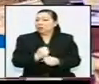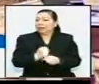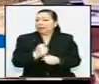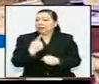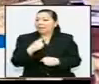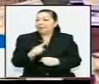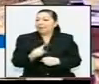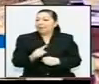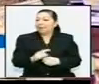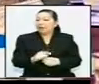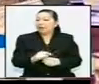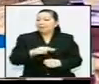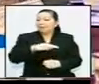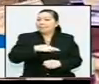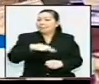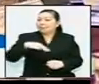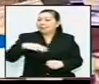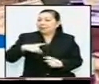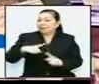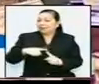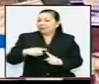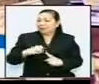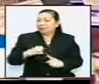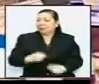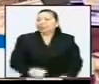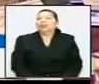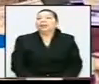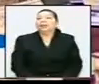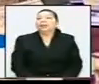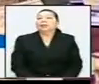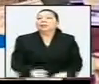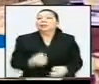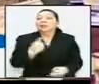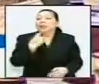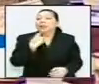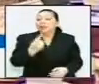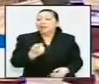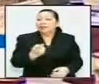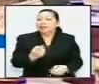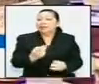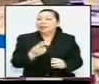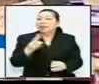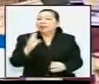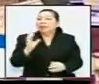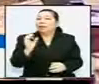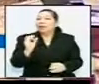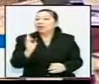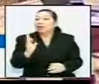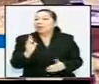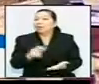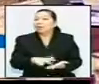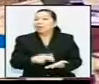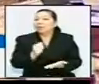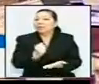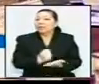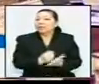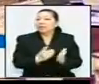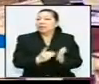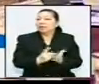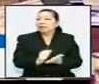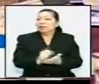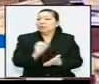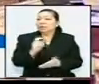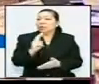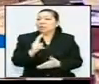para el cargo de ministro de Transportes y Comunicaciones, según lo señala el ROF, aprobado mediante Decreto